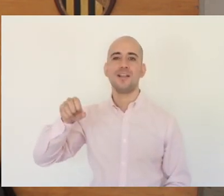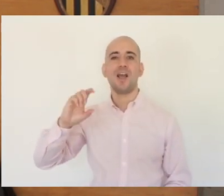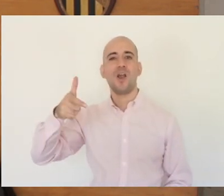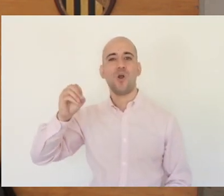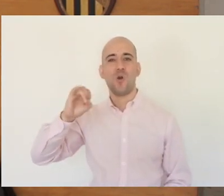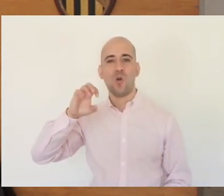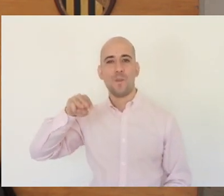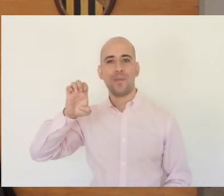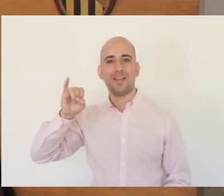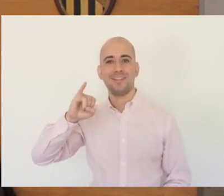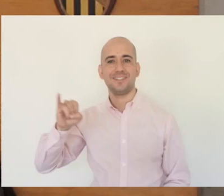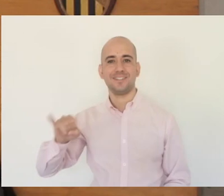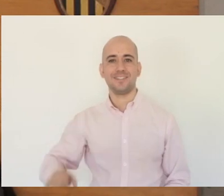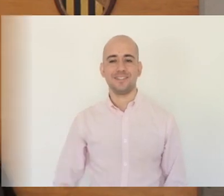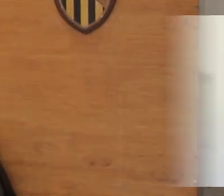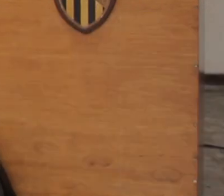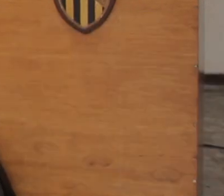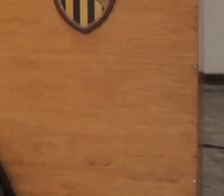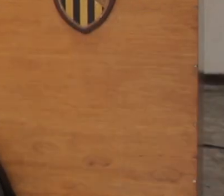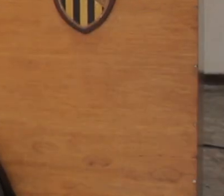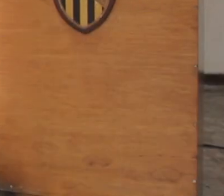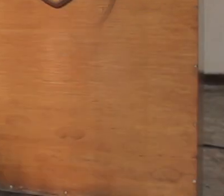Andrés Gómez Valenzuela.